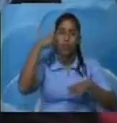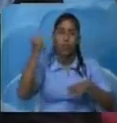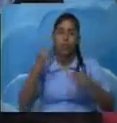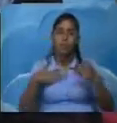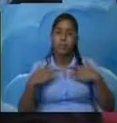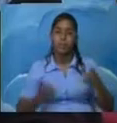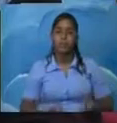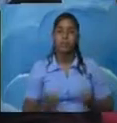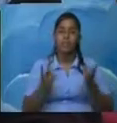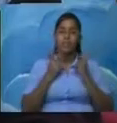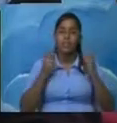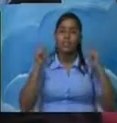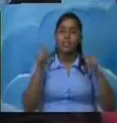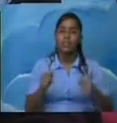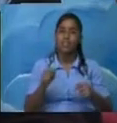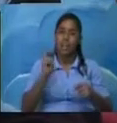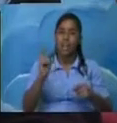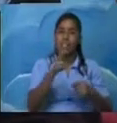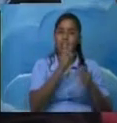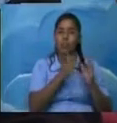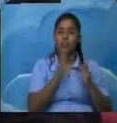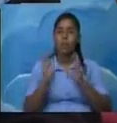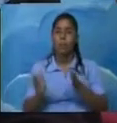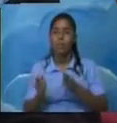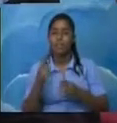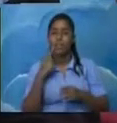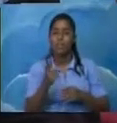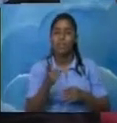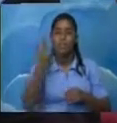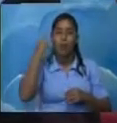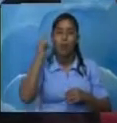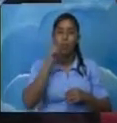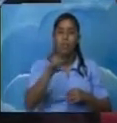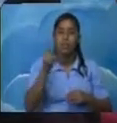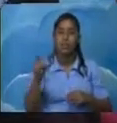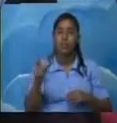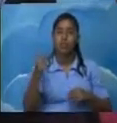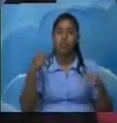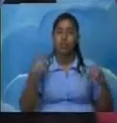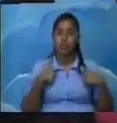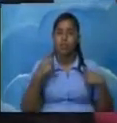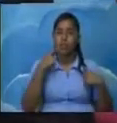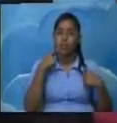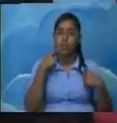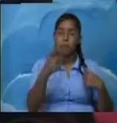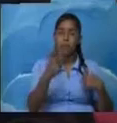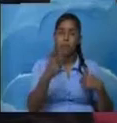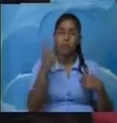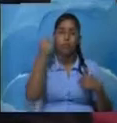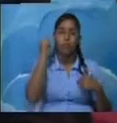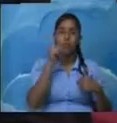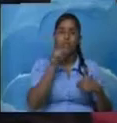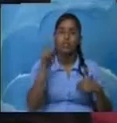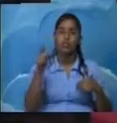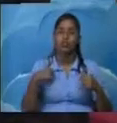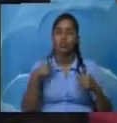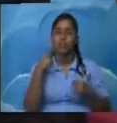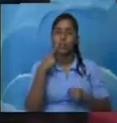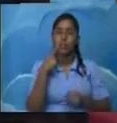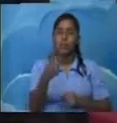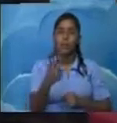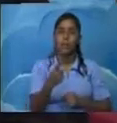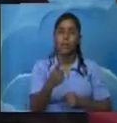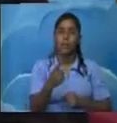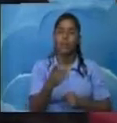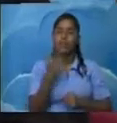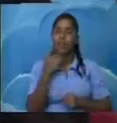Aquí en la segunda parte dice, por eso yo te mando, y hay una coma ahí, un paréntesis ahí,